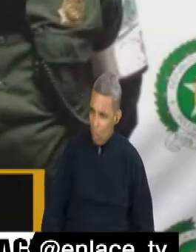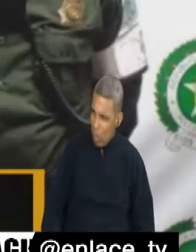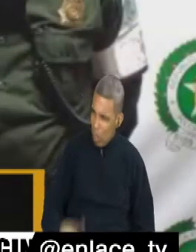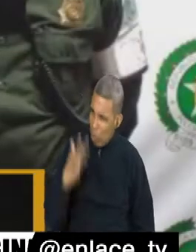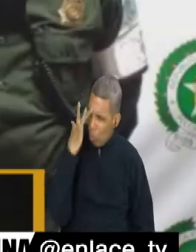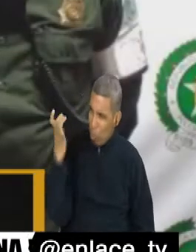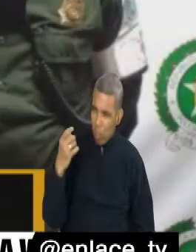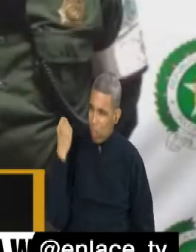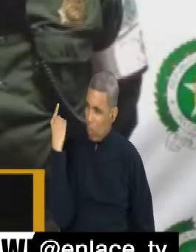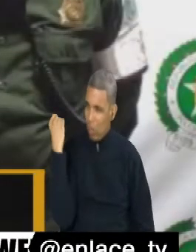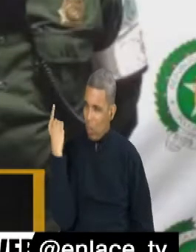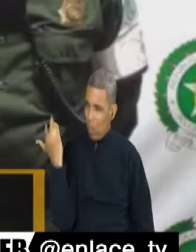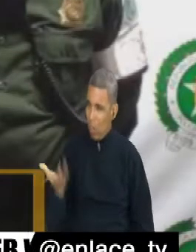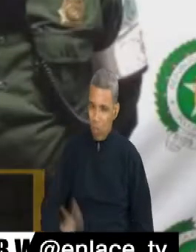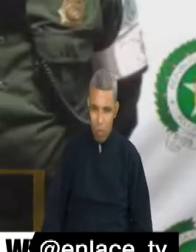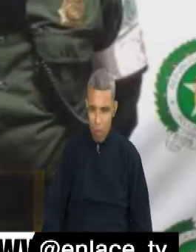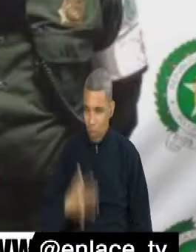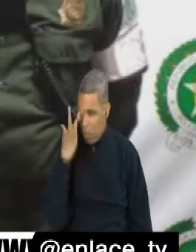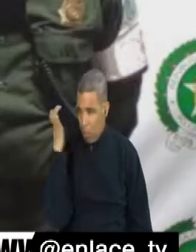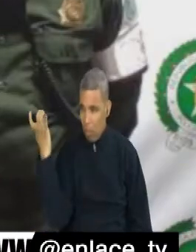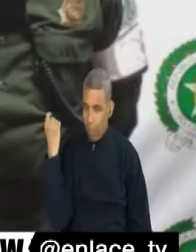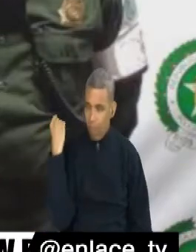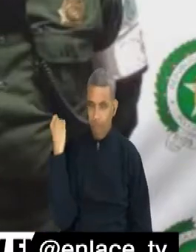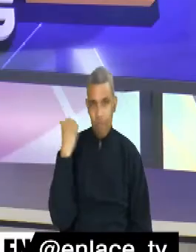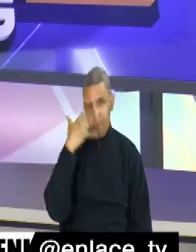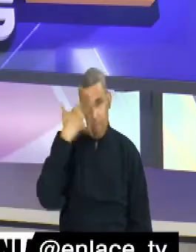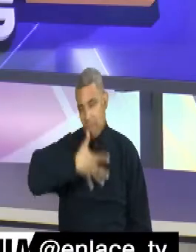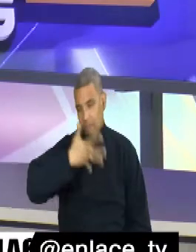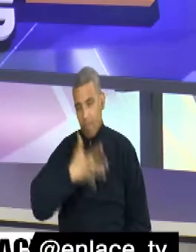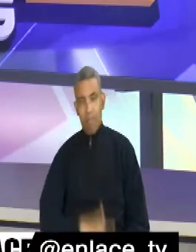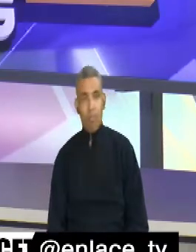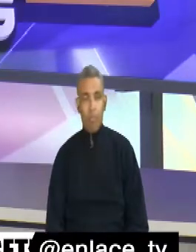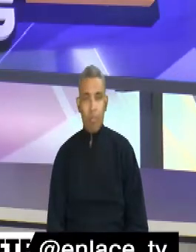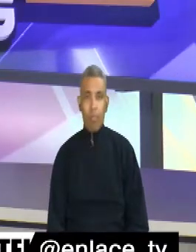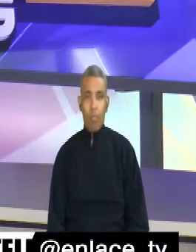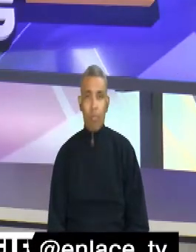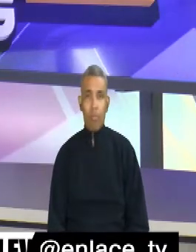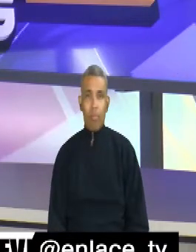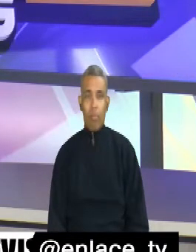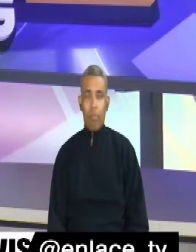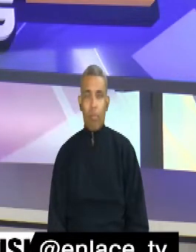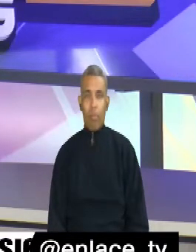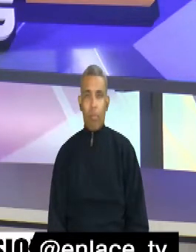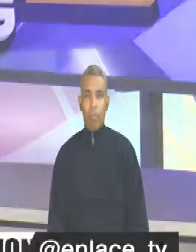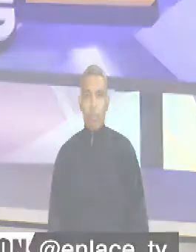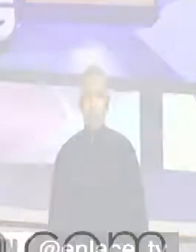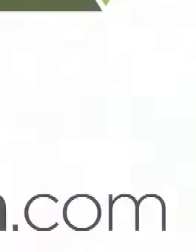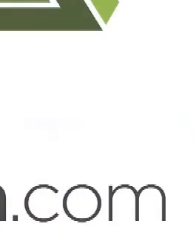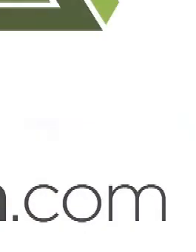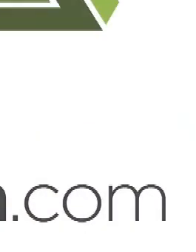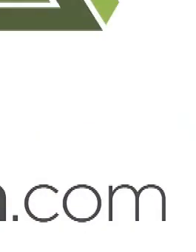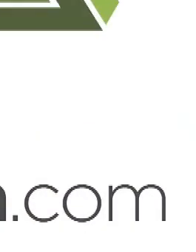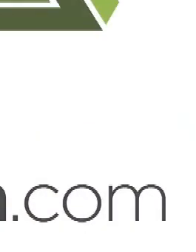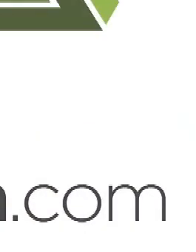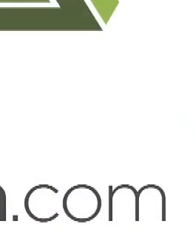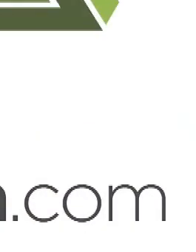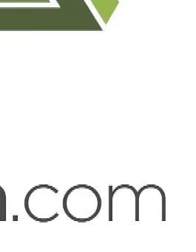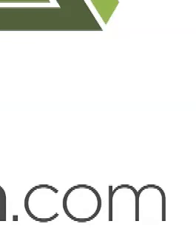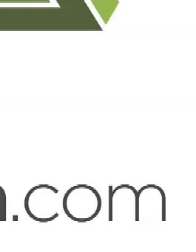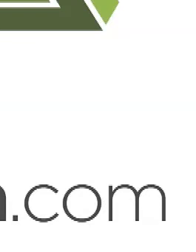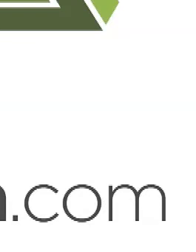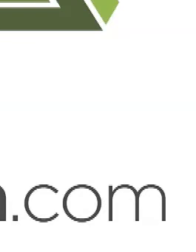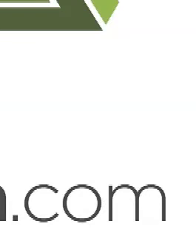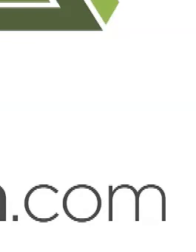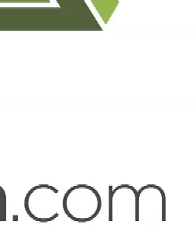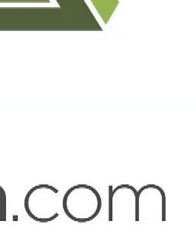la Sociedad Protectora de Animales de la ciudad. La oferta más completa de inmuebles de la región está a su alcance en